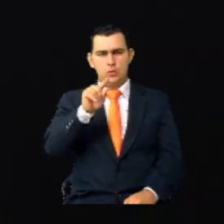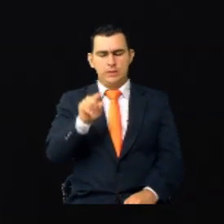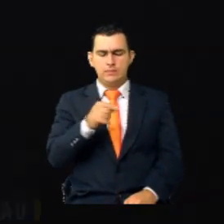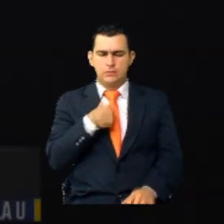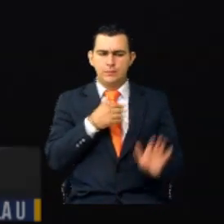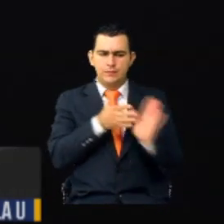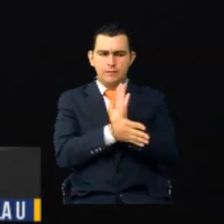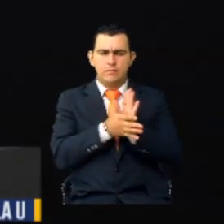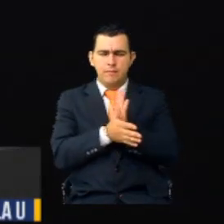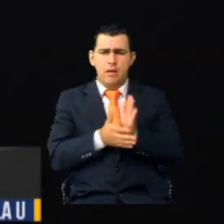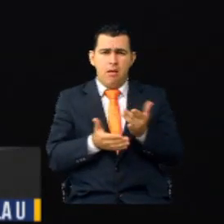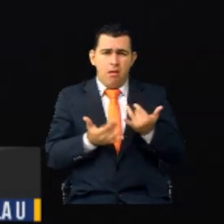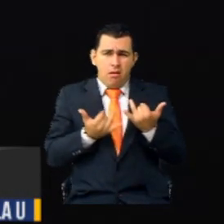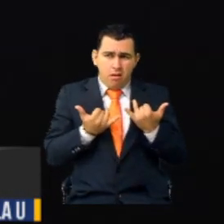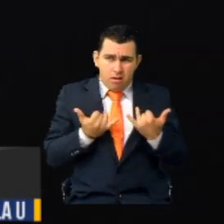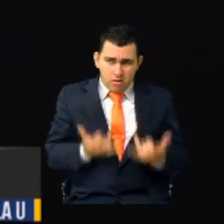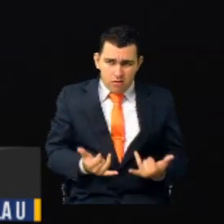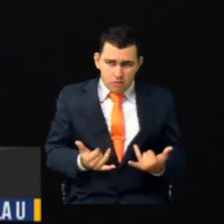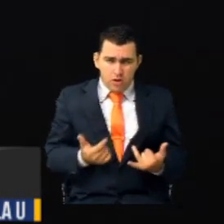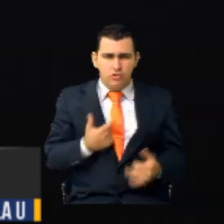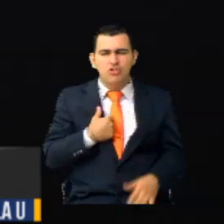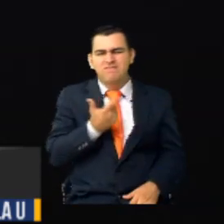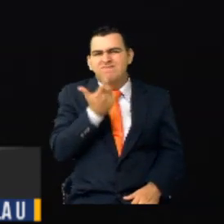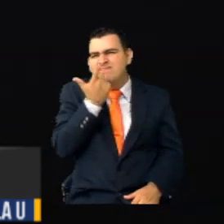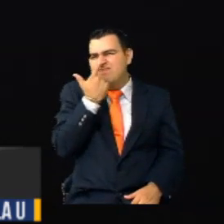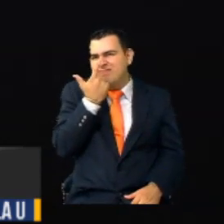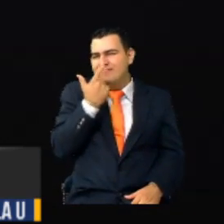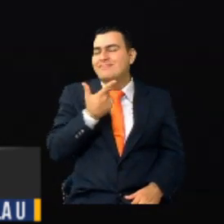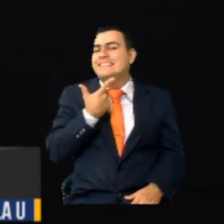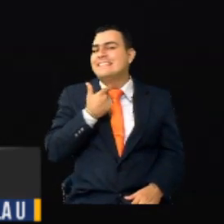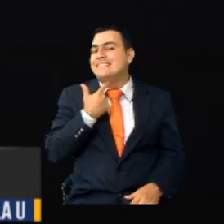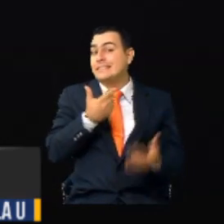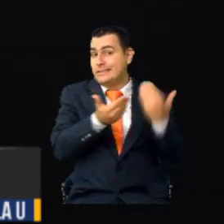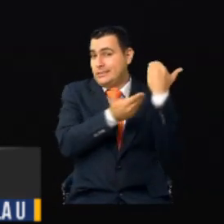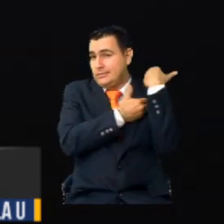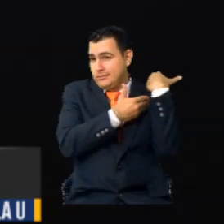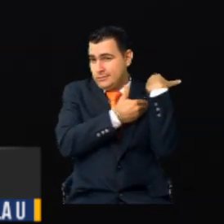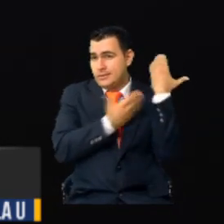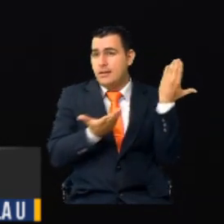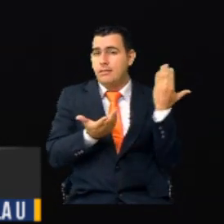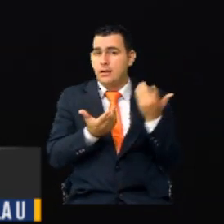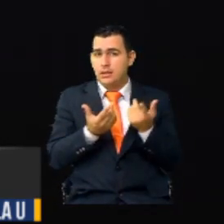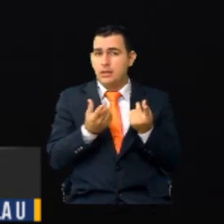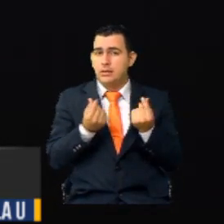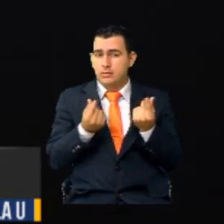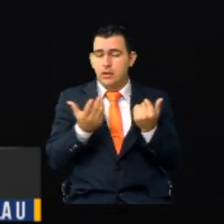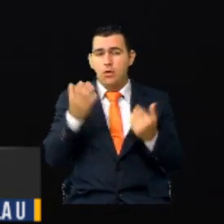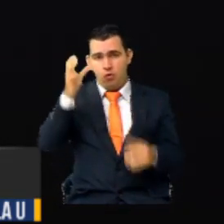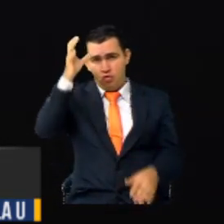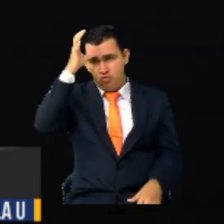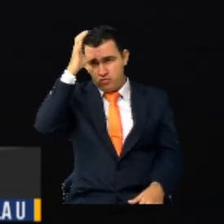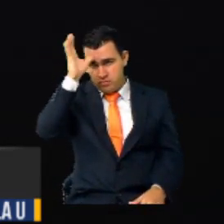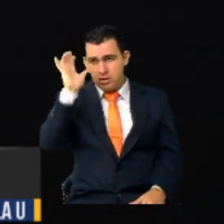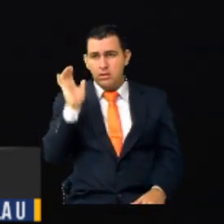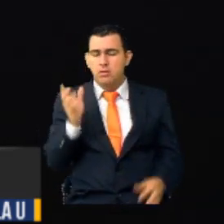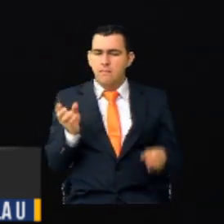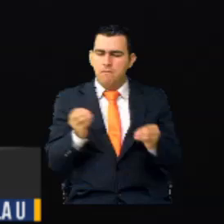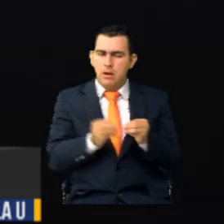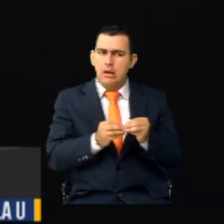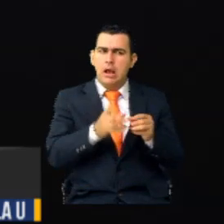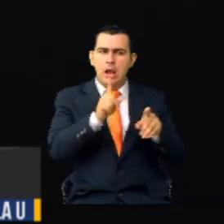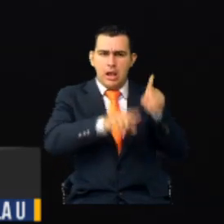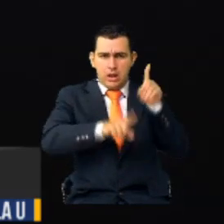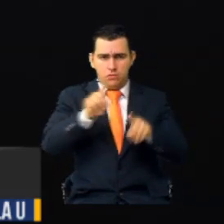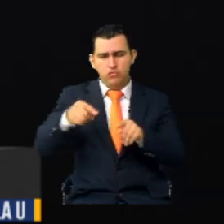afortunadamente soy una mujer curiosa, que soy responsable en términos del conocimiento y de las propuestas que hago